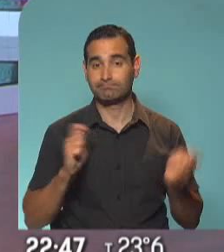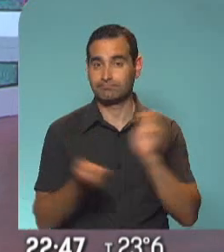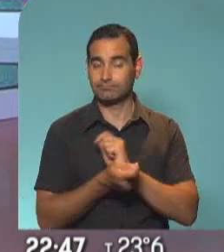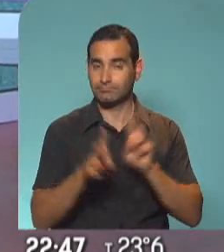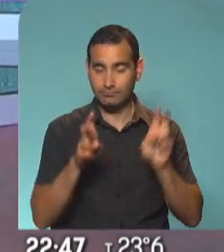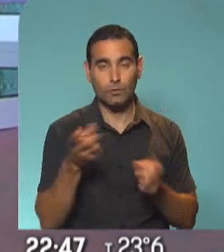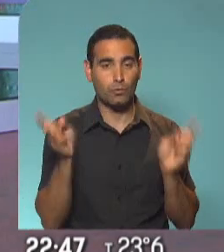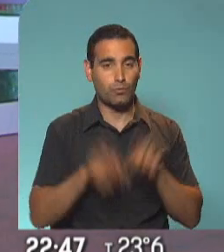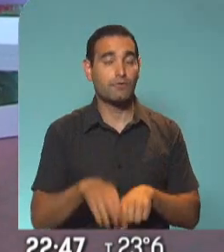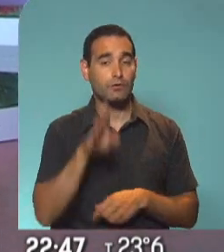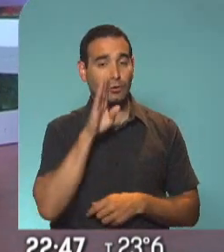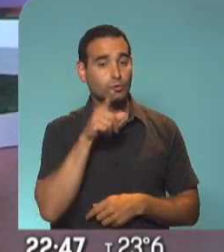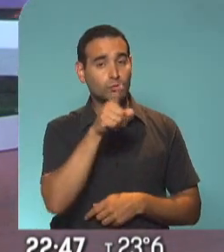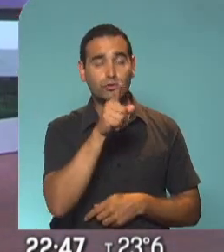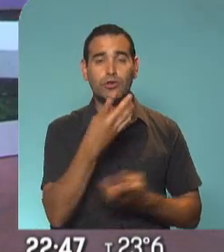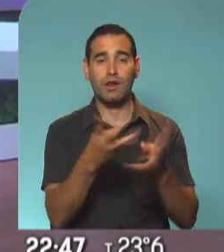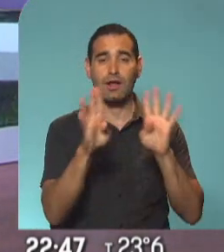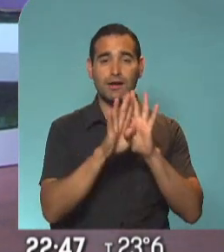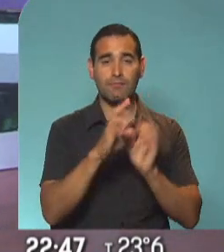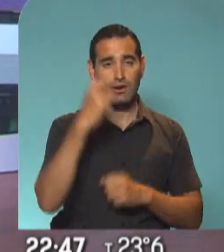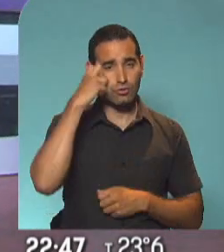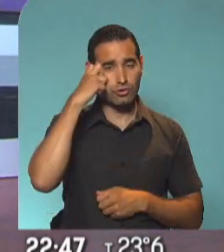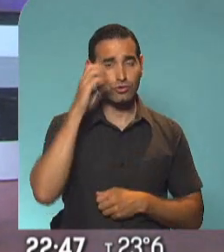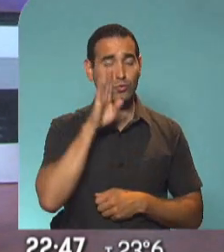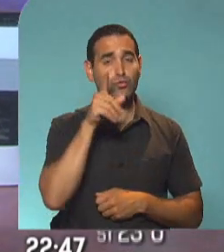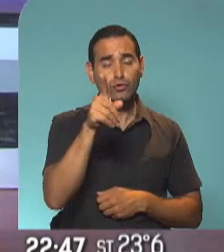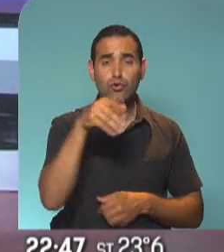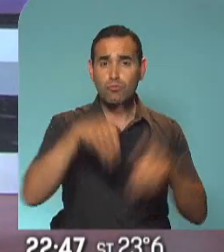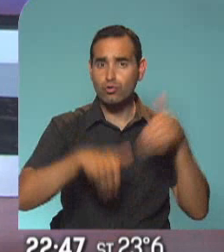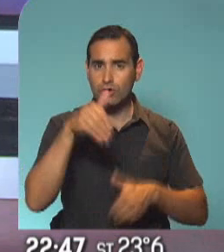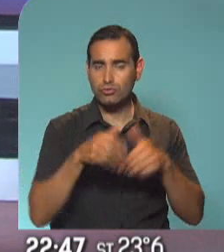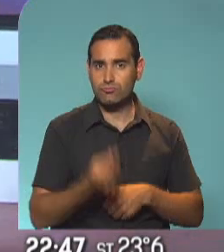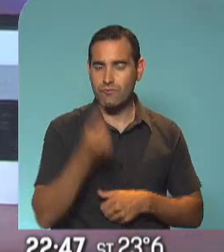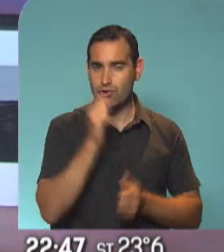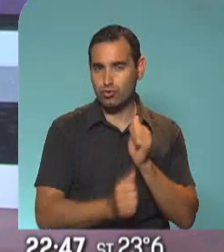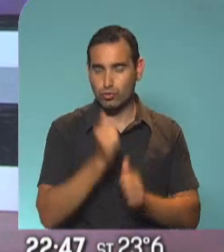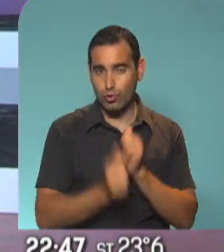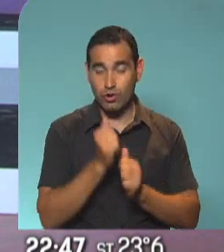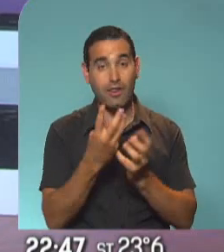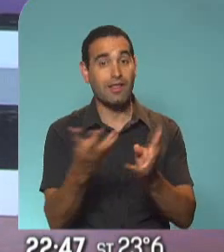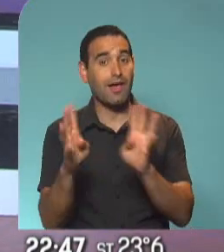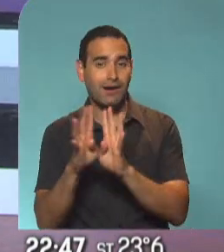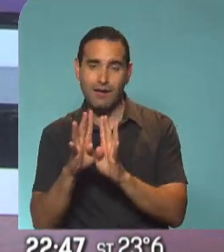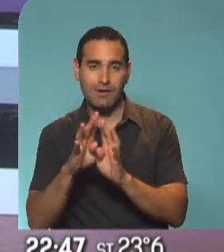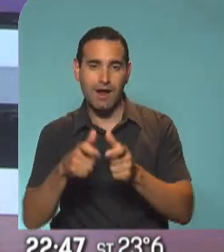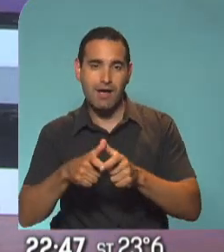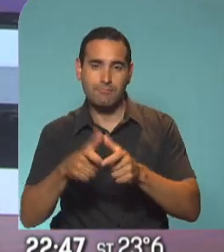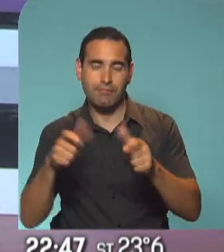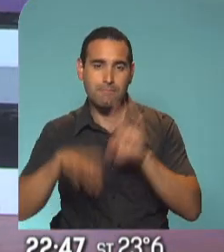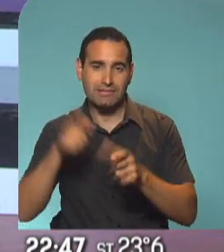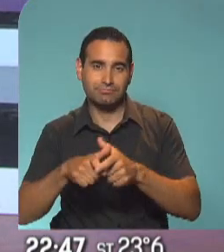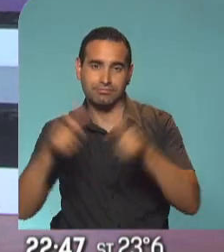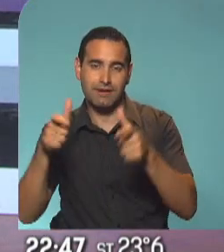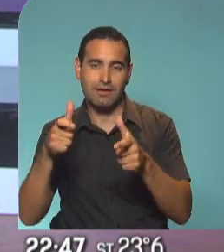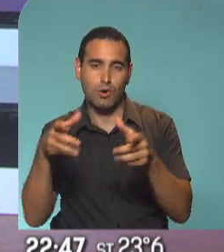Volvemos a los Estados Unidos, Cámara de Representantes estadounidense, una votación histórica, básicamente una Cámara que está dominada por demócratas.